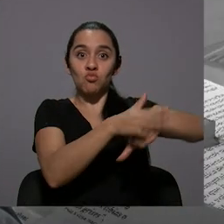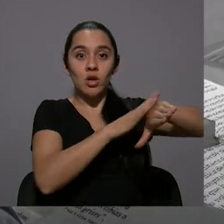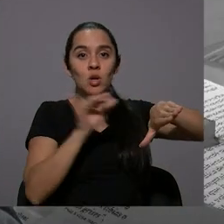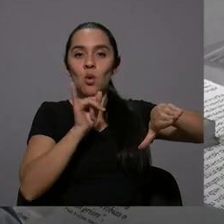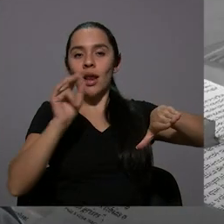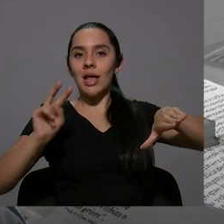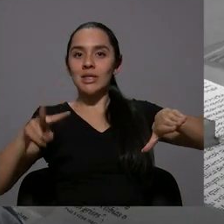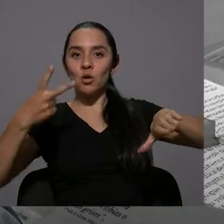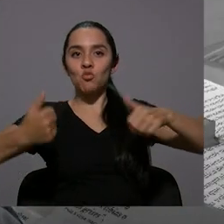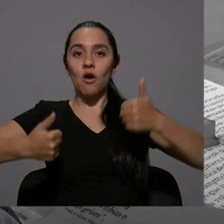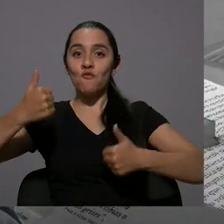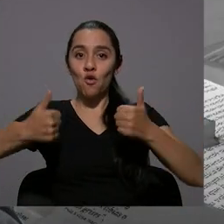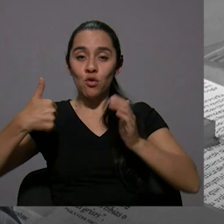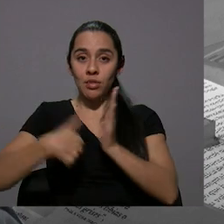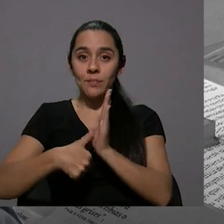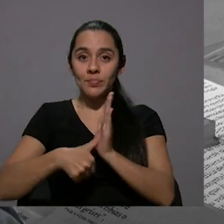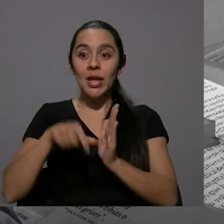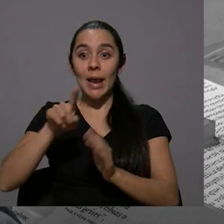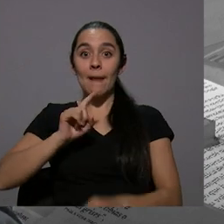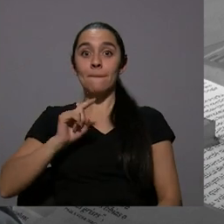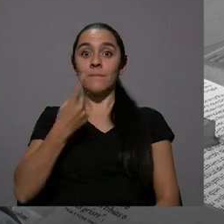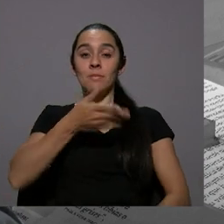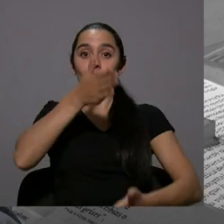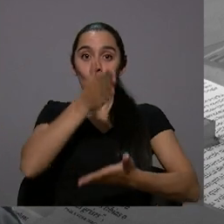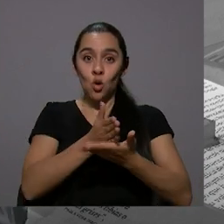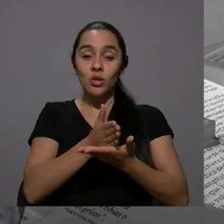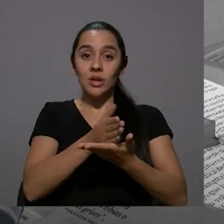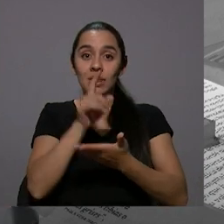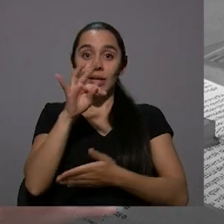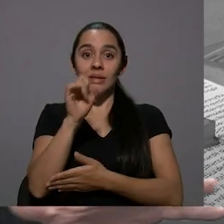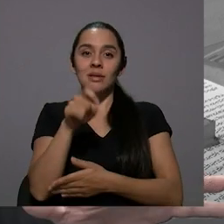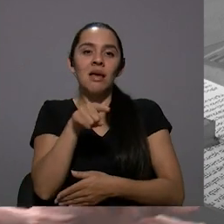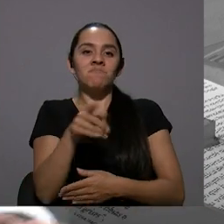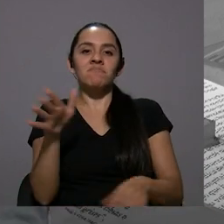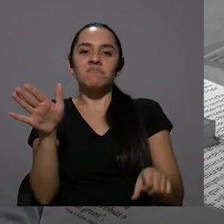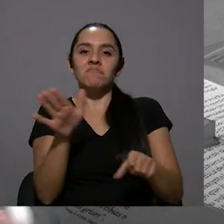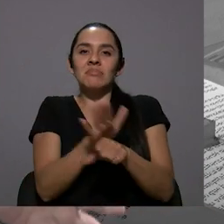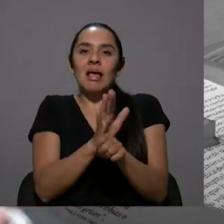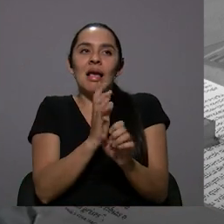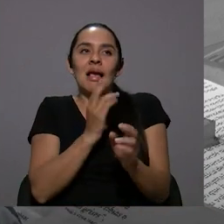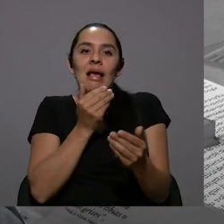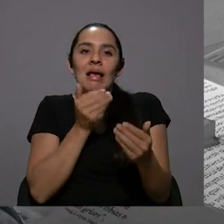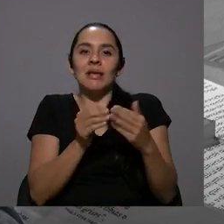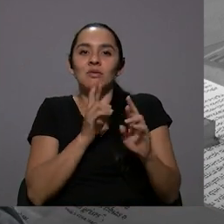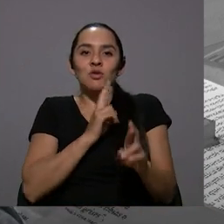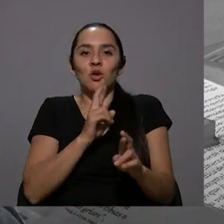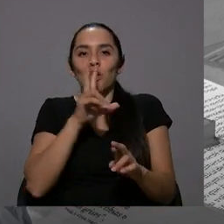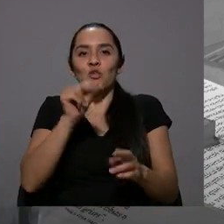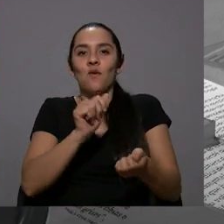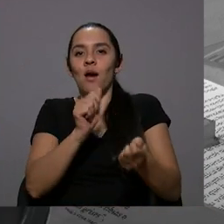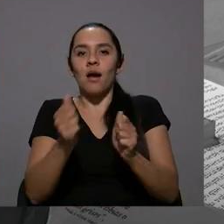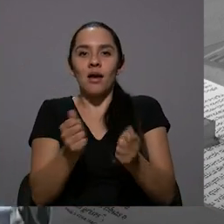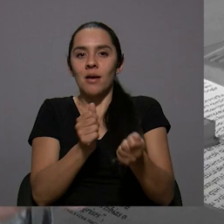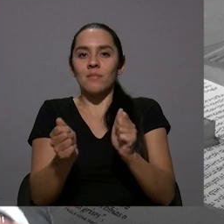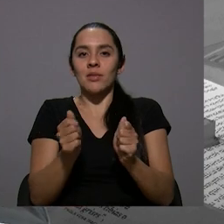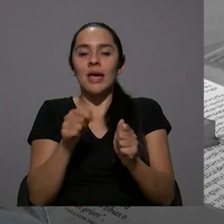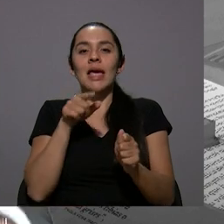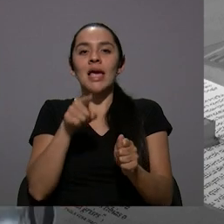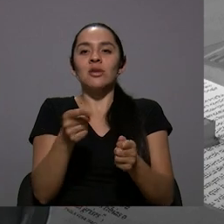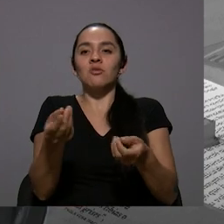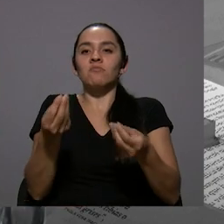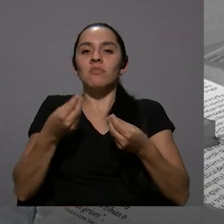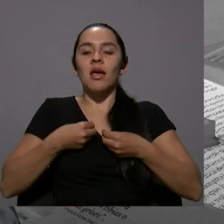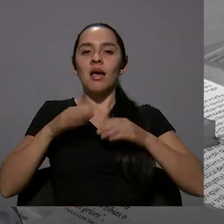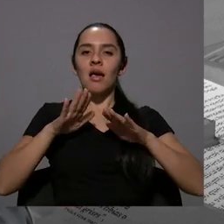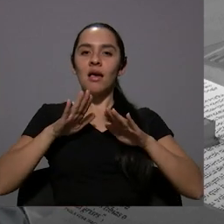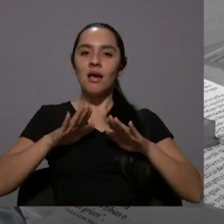en una segunda ronda que era lo que queríamos en ese primer corte del tribunal ya ahí están prácticamente Ya esos son resultados que no van a cambiar eso trae